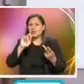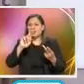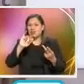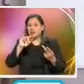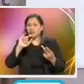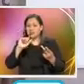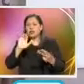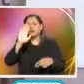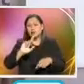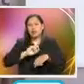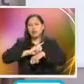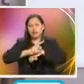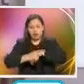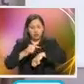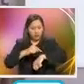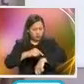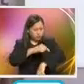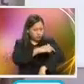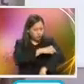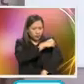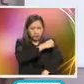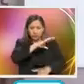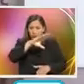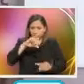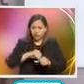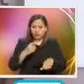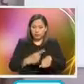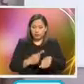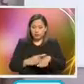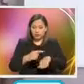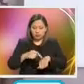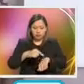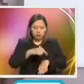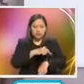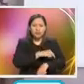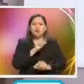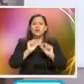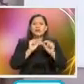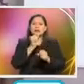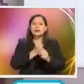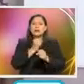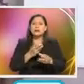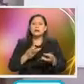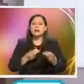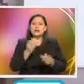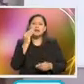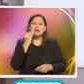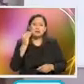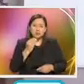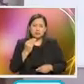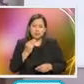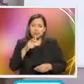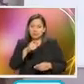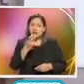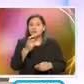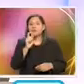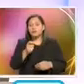articular que se engloba en un grupo de enfermedades que se llama enfermedad articular degenerativa. Sí. Y en este caso se